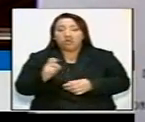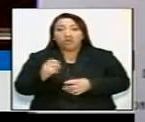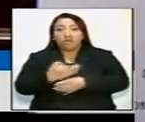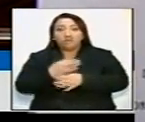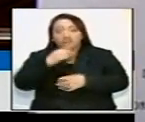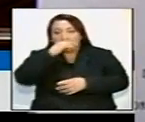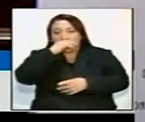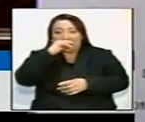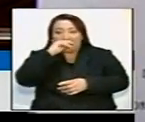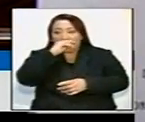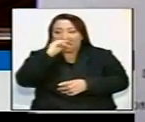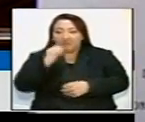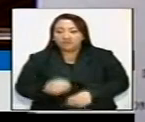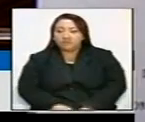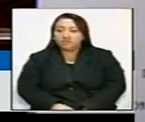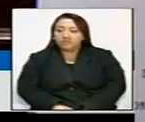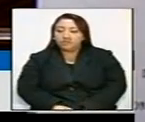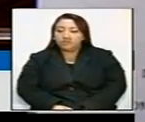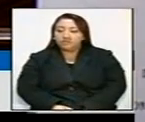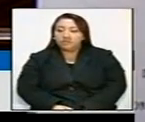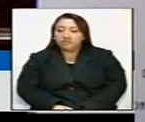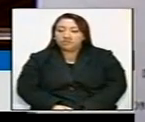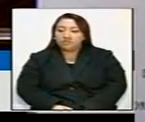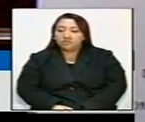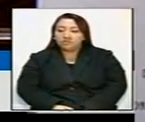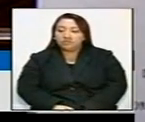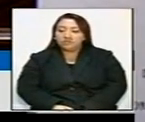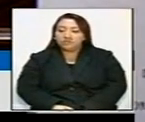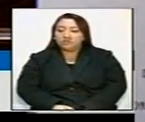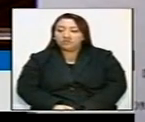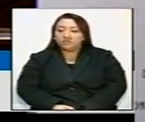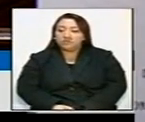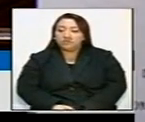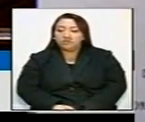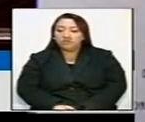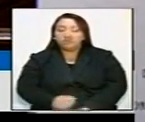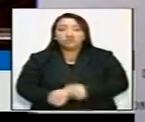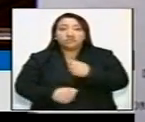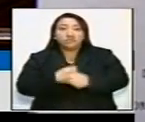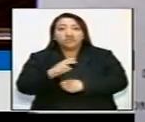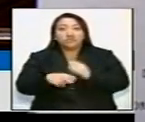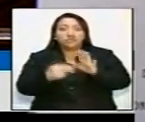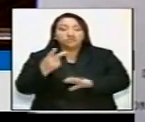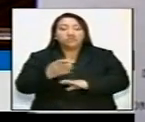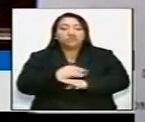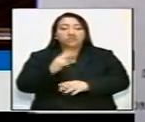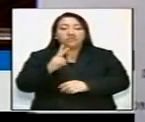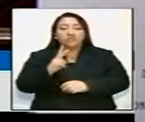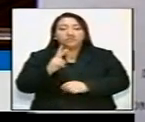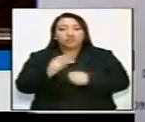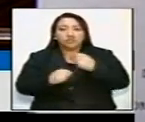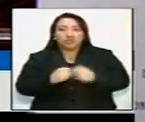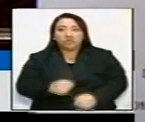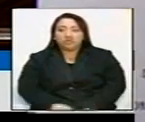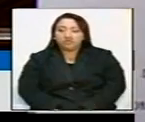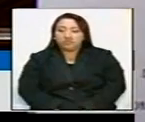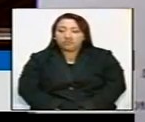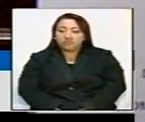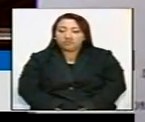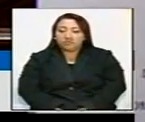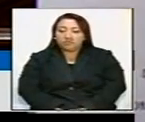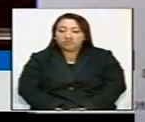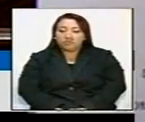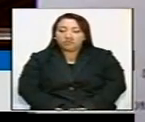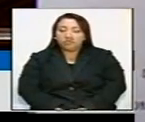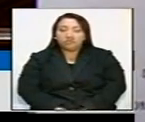medidas. Luego, en el año 2012, lanzamos un plan de dos años, 2012-2013, una agenda